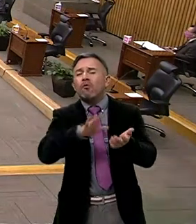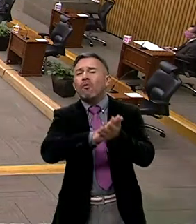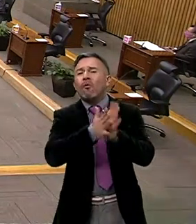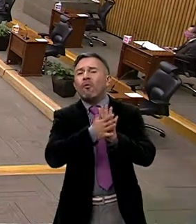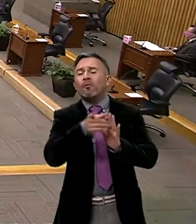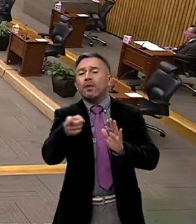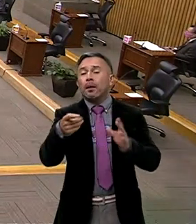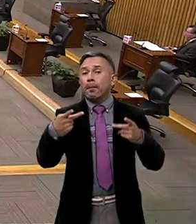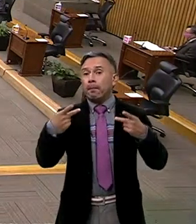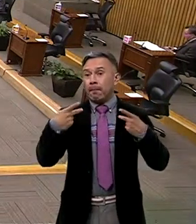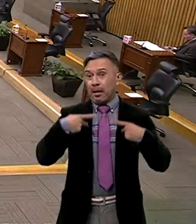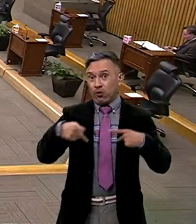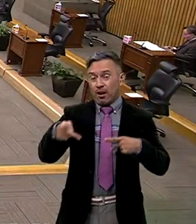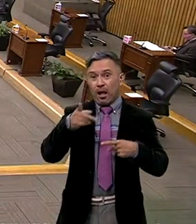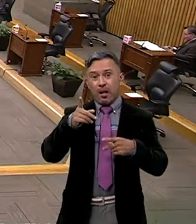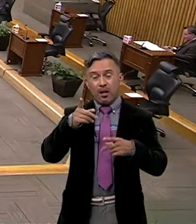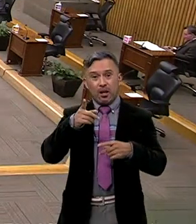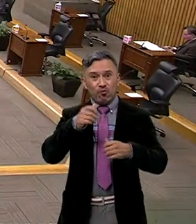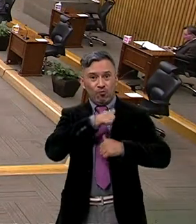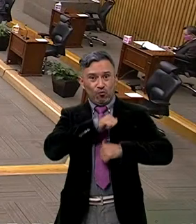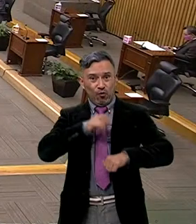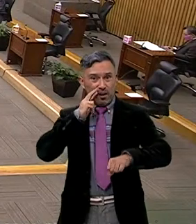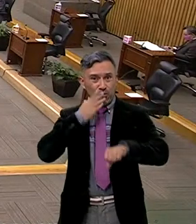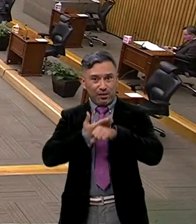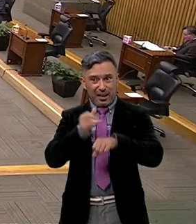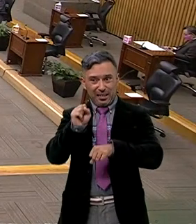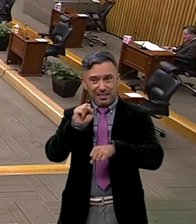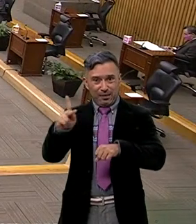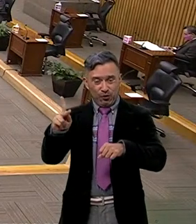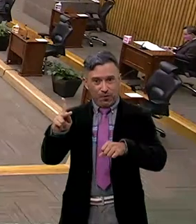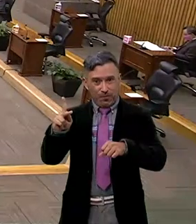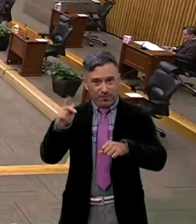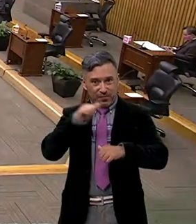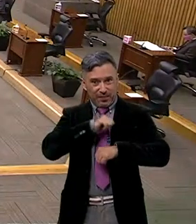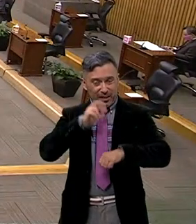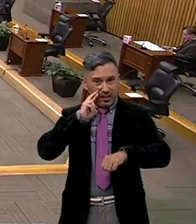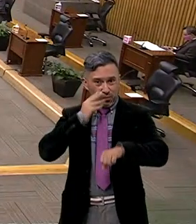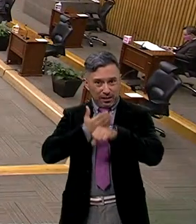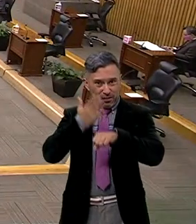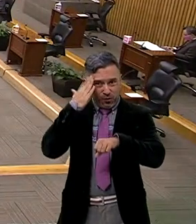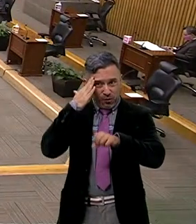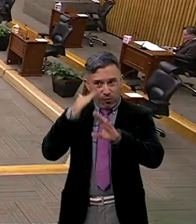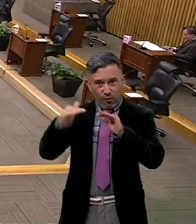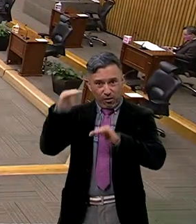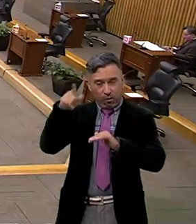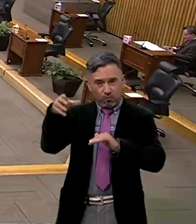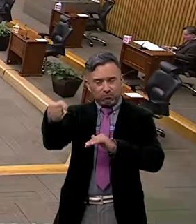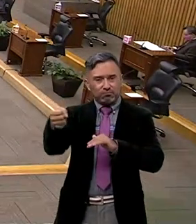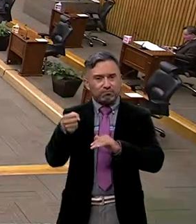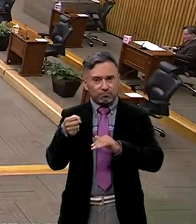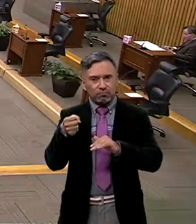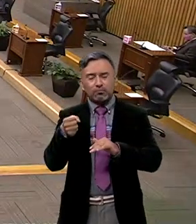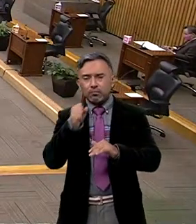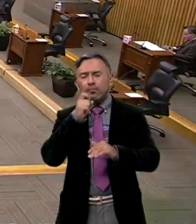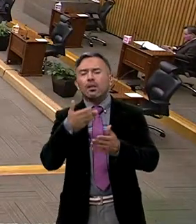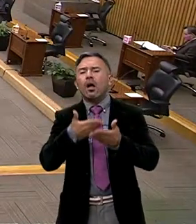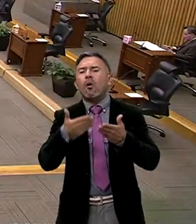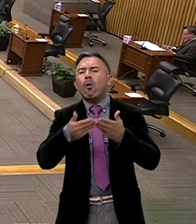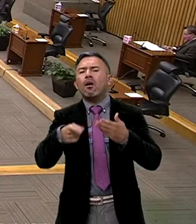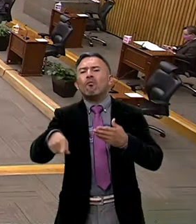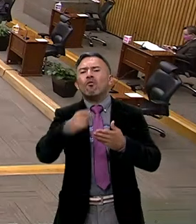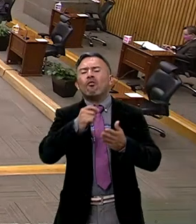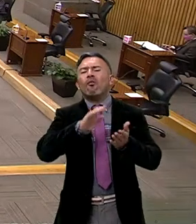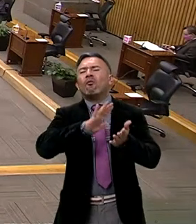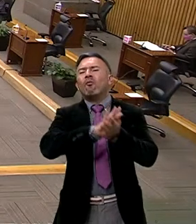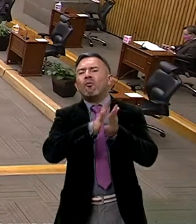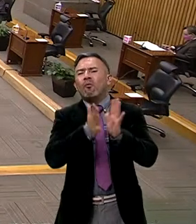del responsable de la seguridad nacional es incómodo que el pueblo se presenten y gentes de hartazgo sobre a estas